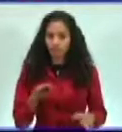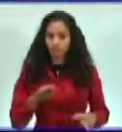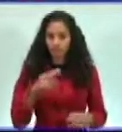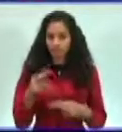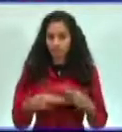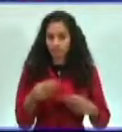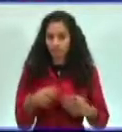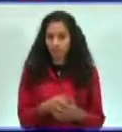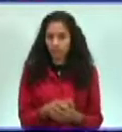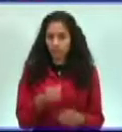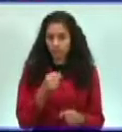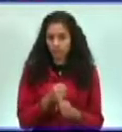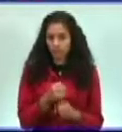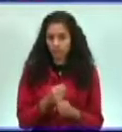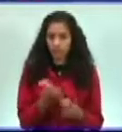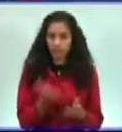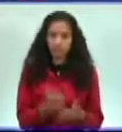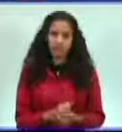listos, a trabajar.